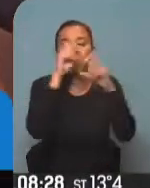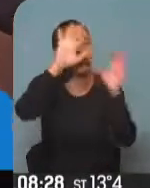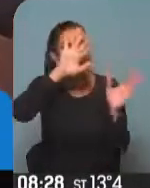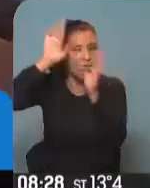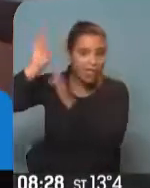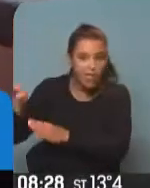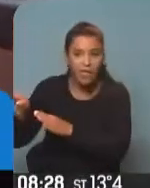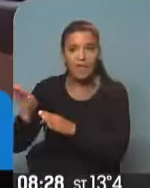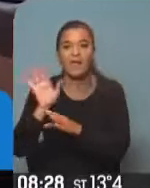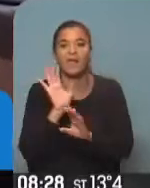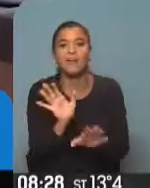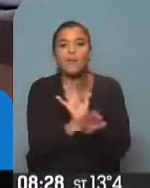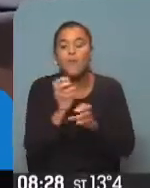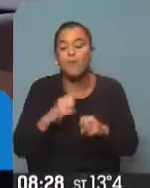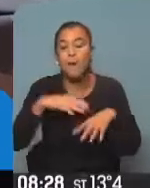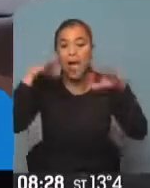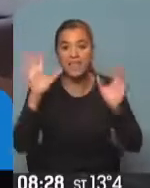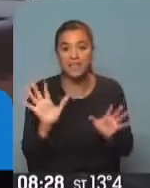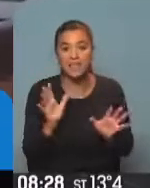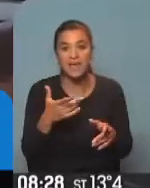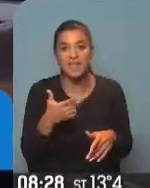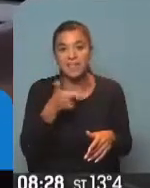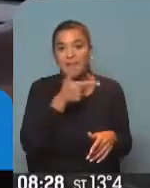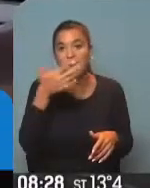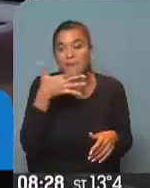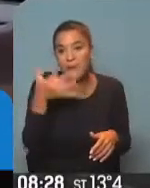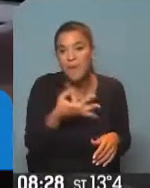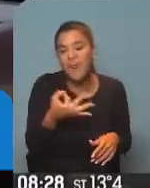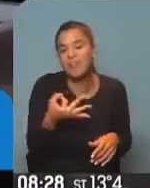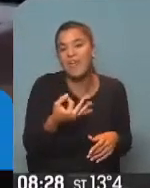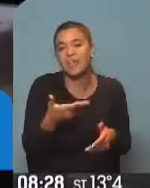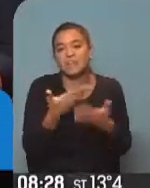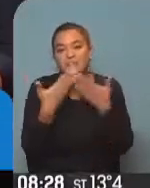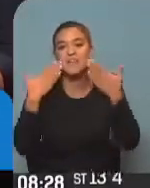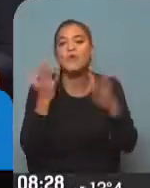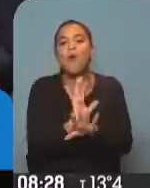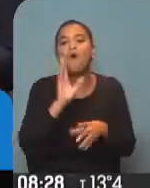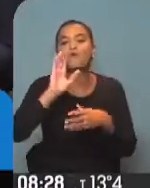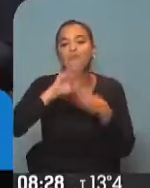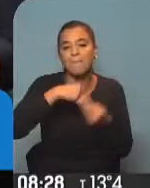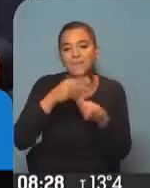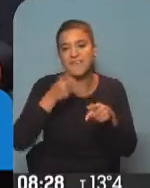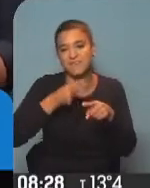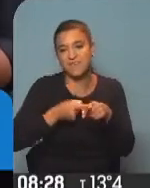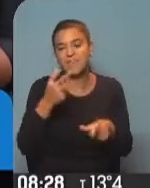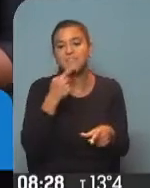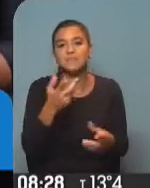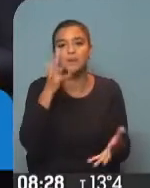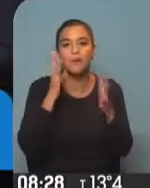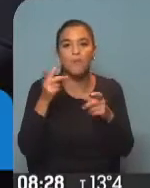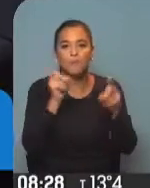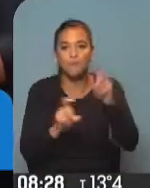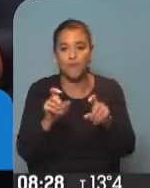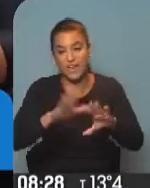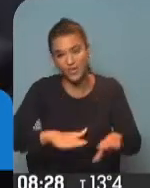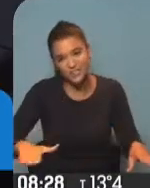y ocurre con una cosa mágica donde todo el mundo está realmente feliz sabemos que es una fiesta para la familia porque también cuando decimos carnaval decimos es pumas los